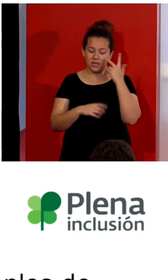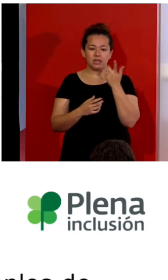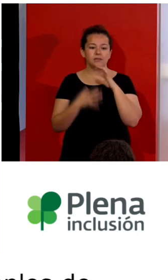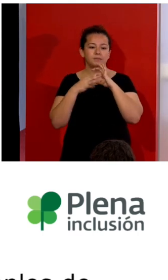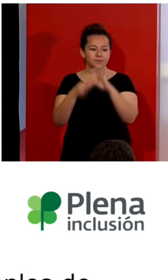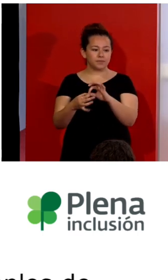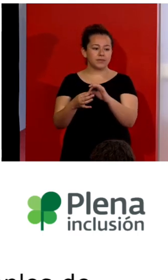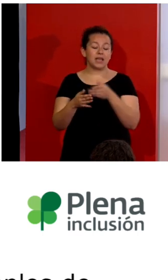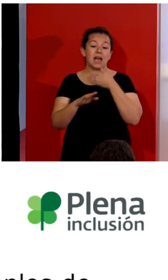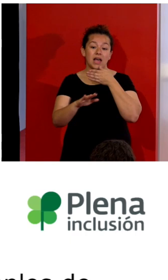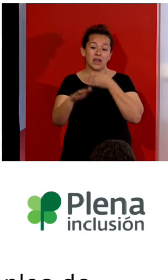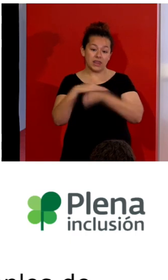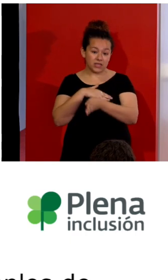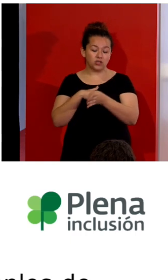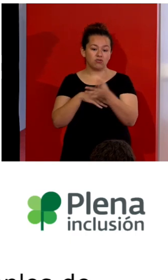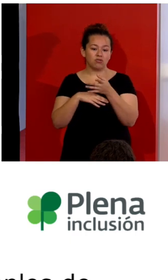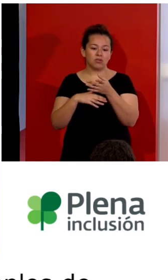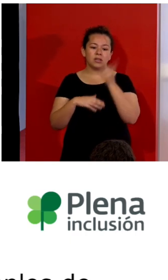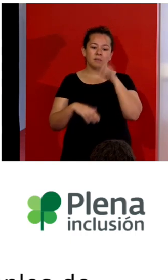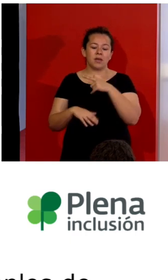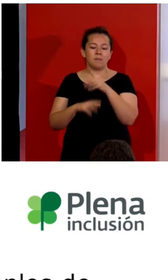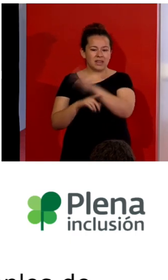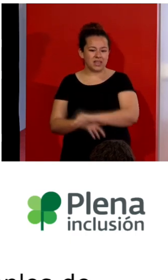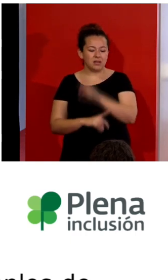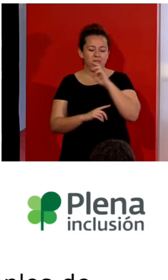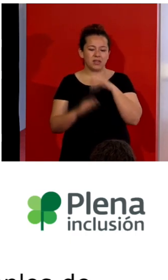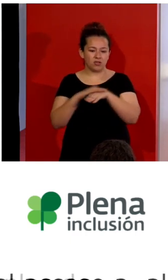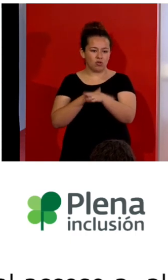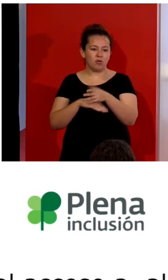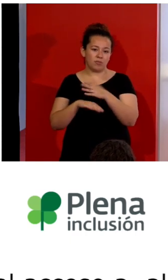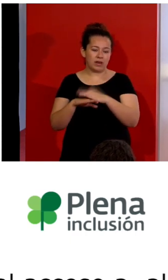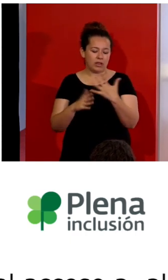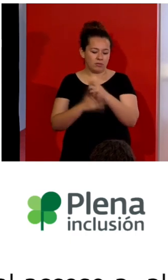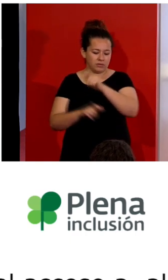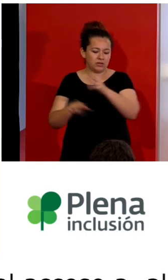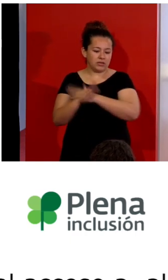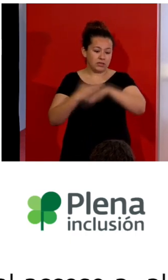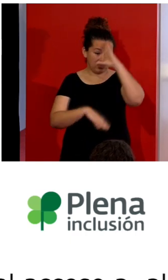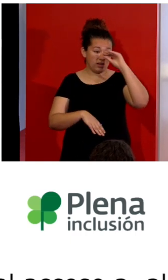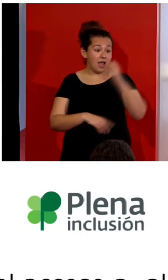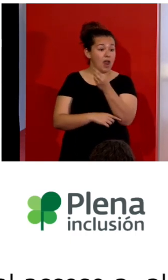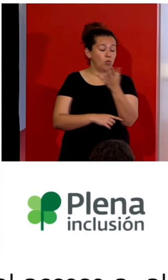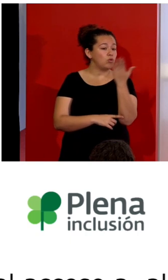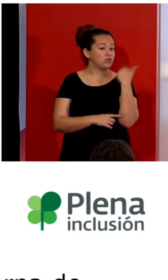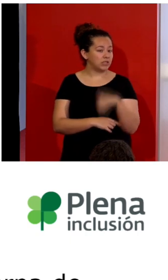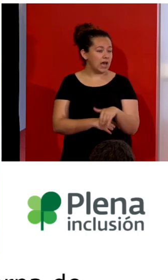al acceso como al mantenimiento como a la promoción interna de personas con discapacidad intelectual. Algunos de ellos